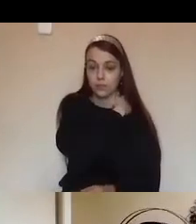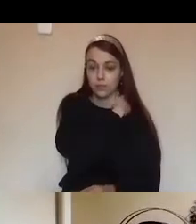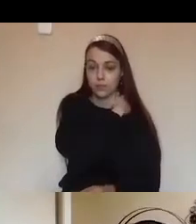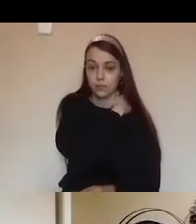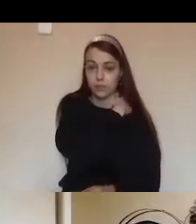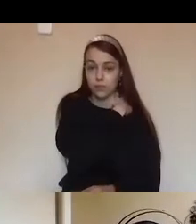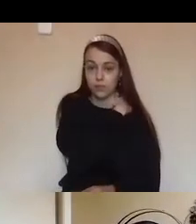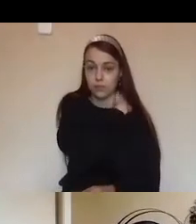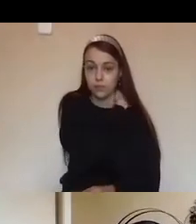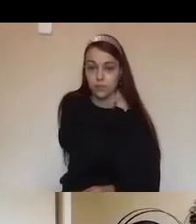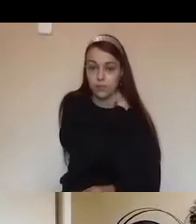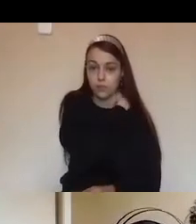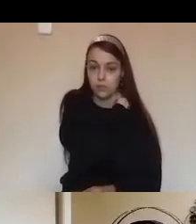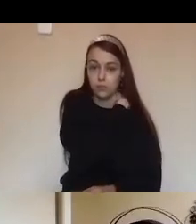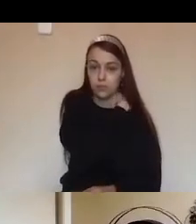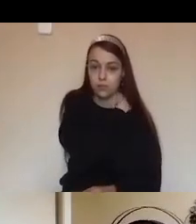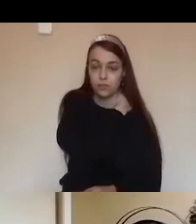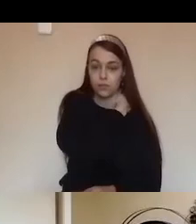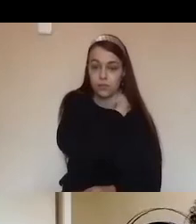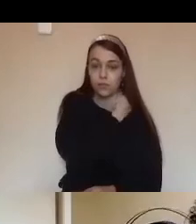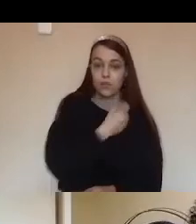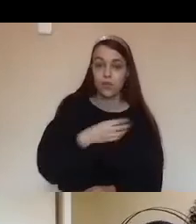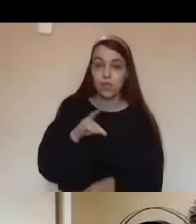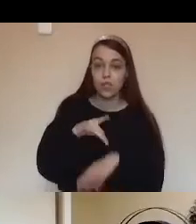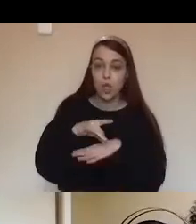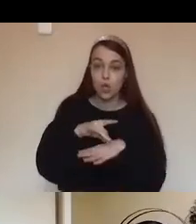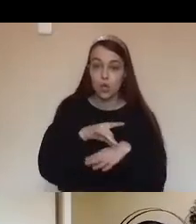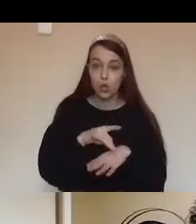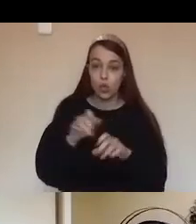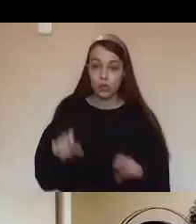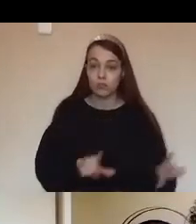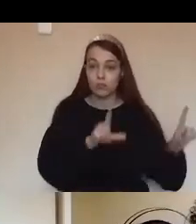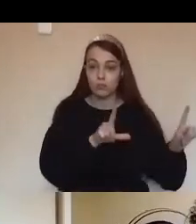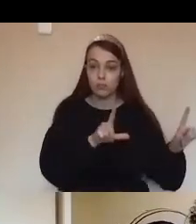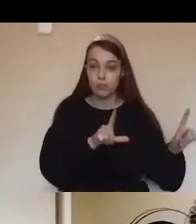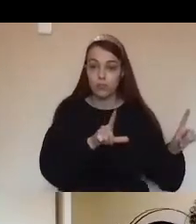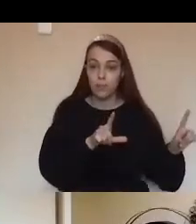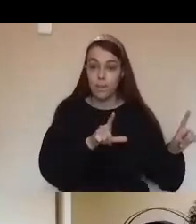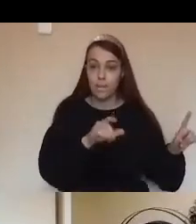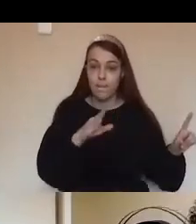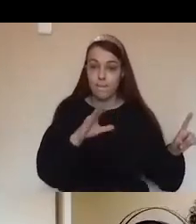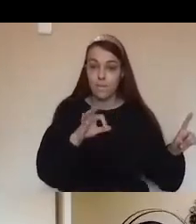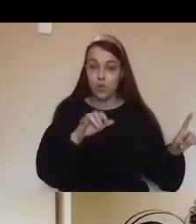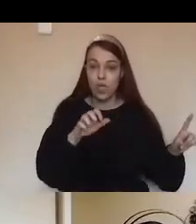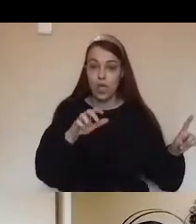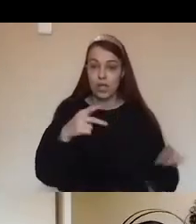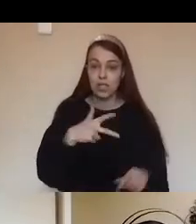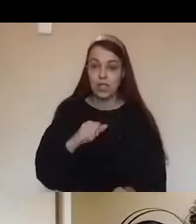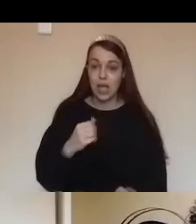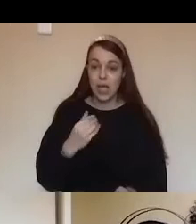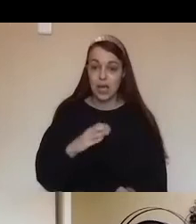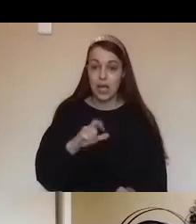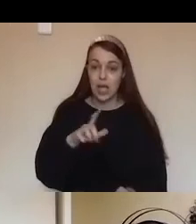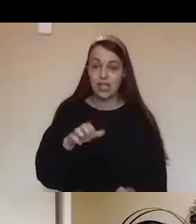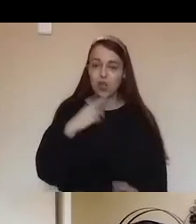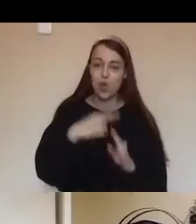configura esta ruta en estas localidades, en Coya, en Chacalles, que tiene un